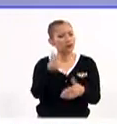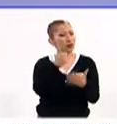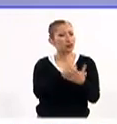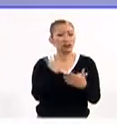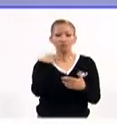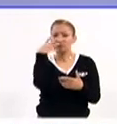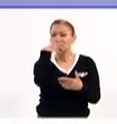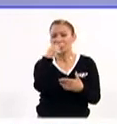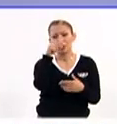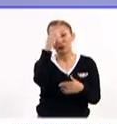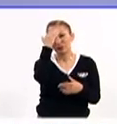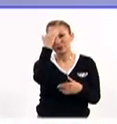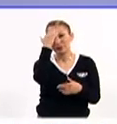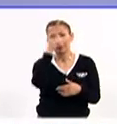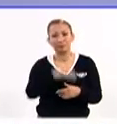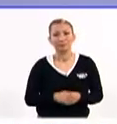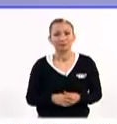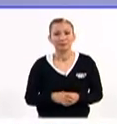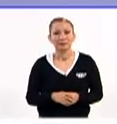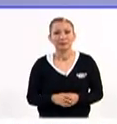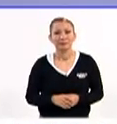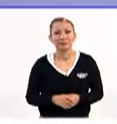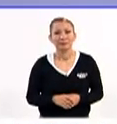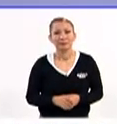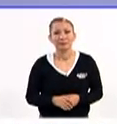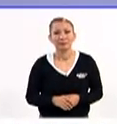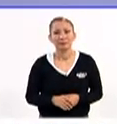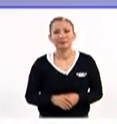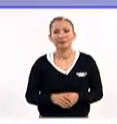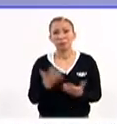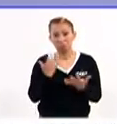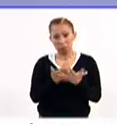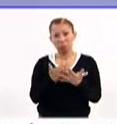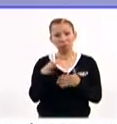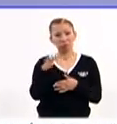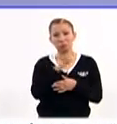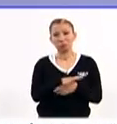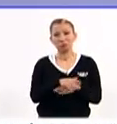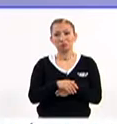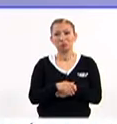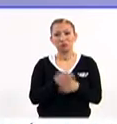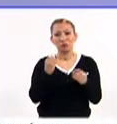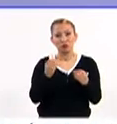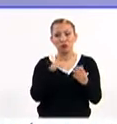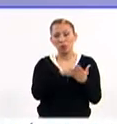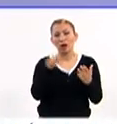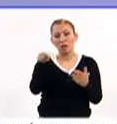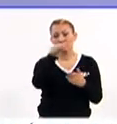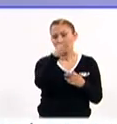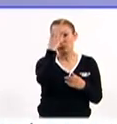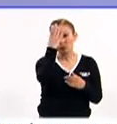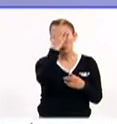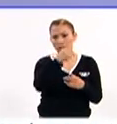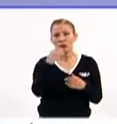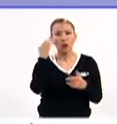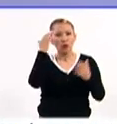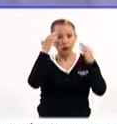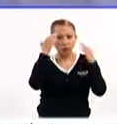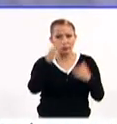ciudad re linda para conocer y que los esperan muchos lugares lindos para